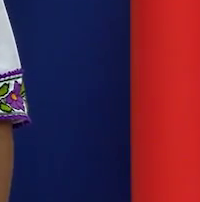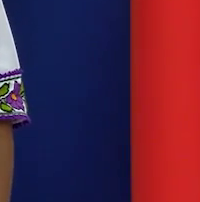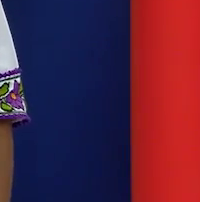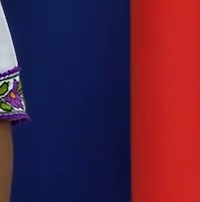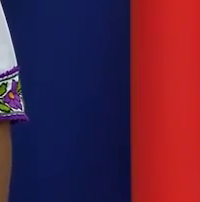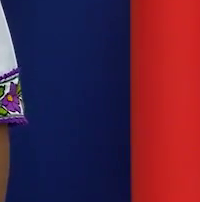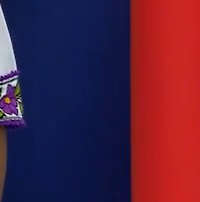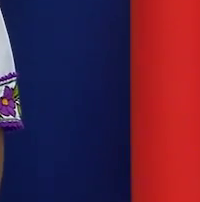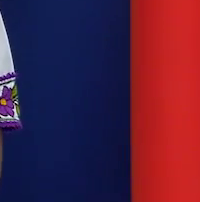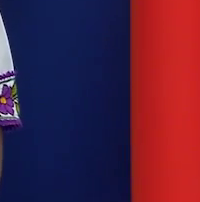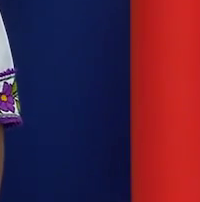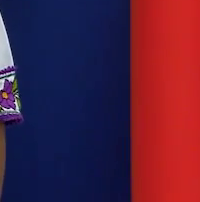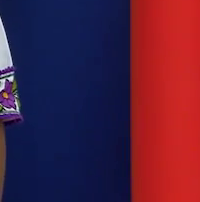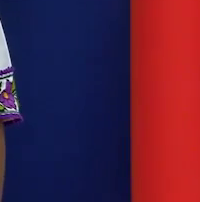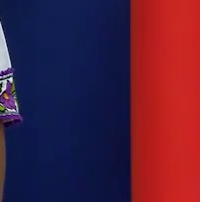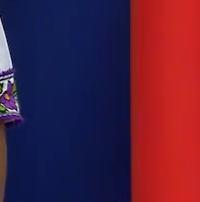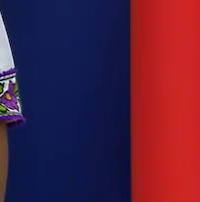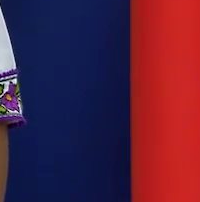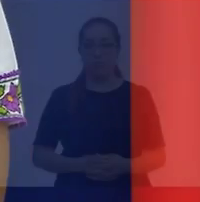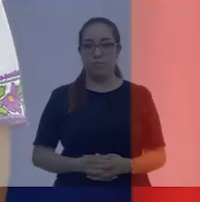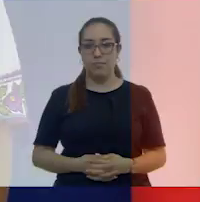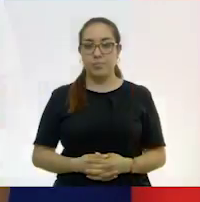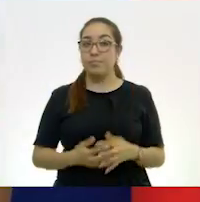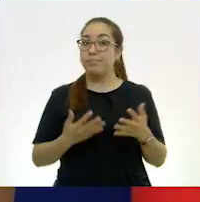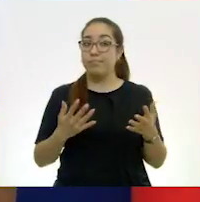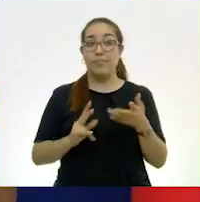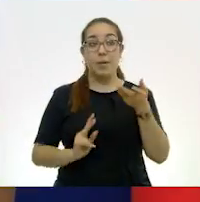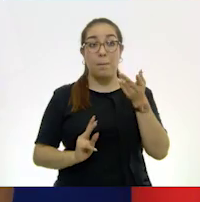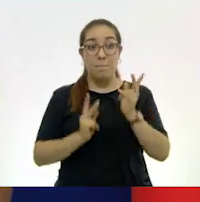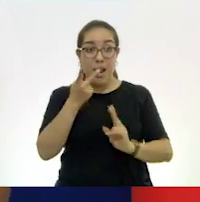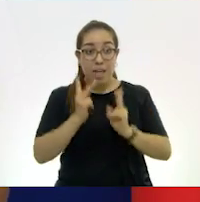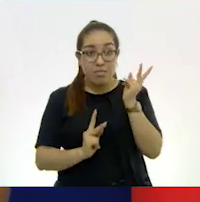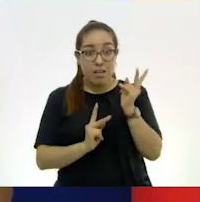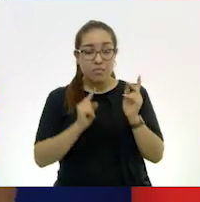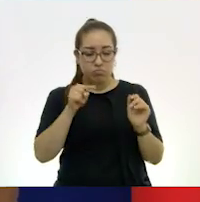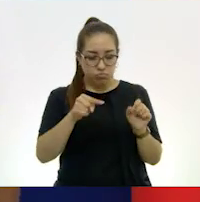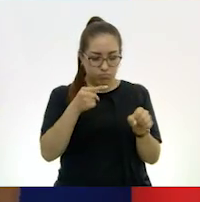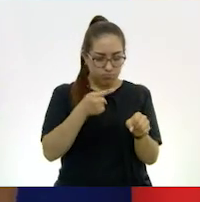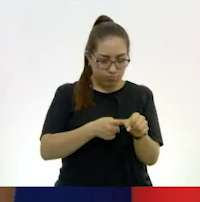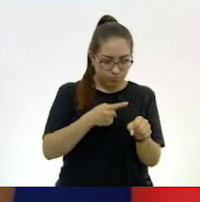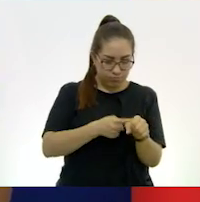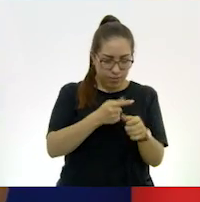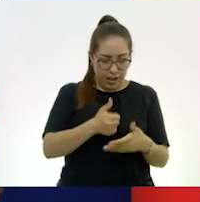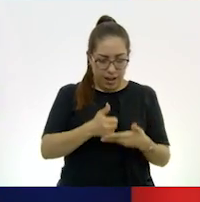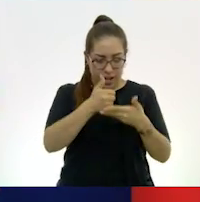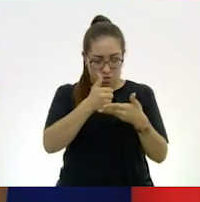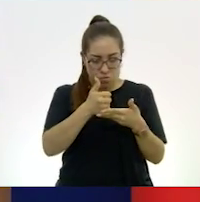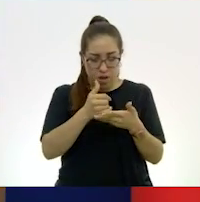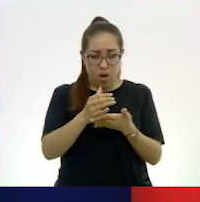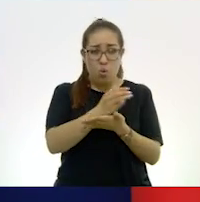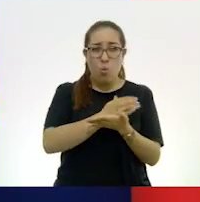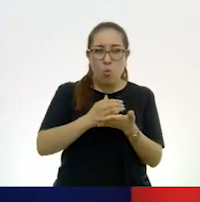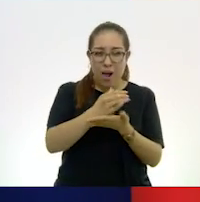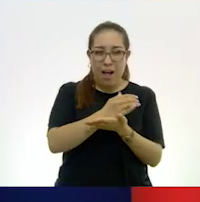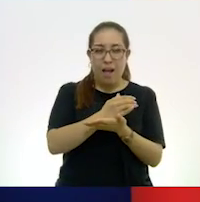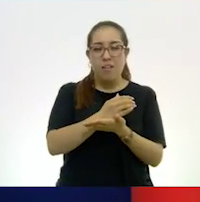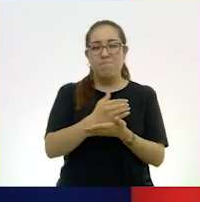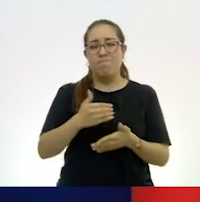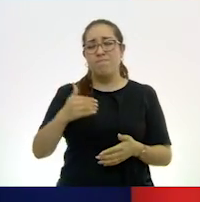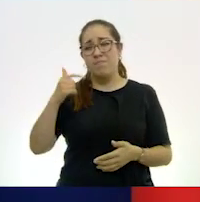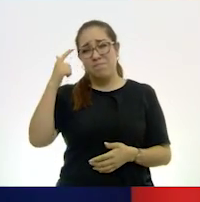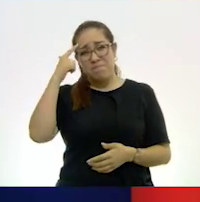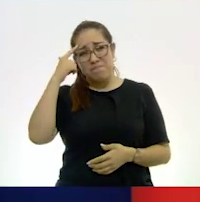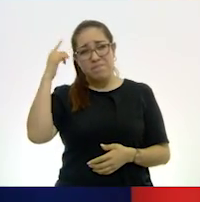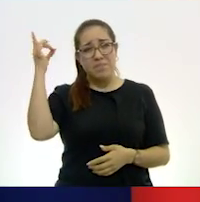marika embeque. Conocer las plantas medicinales que nos curan algún malestar como dolor